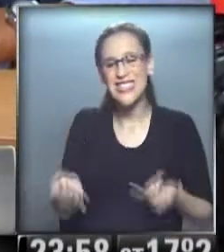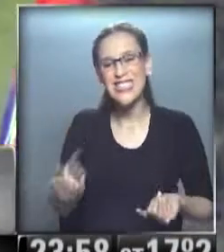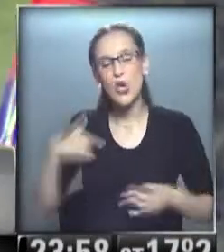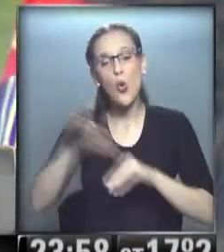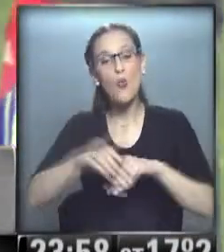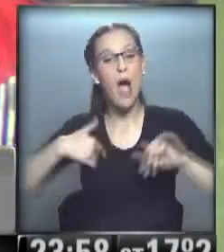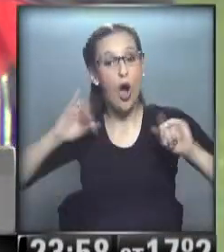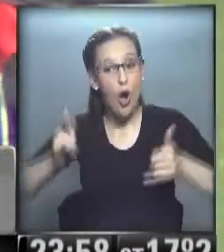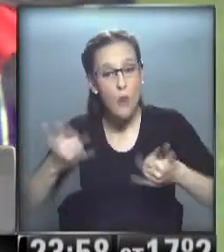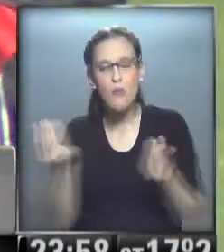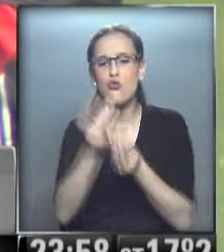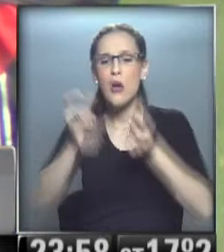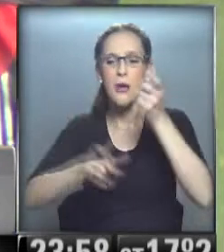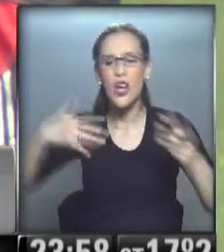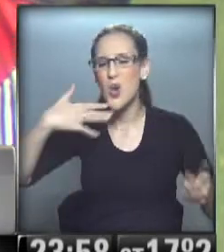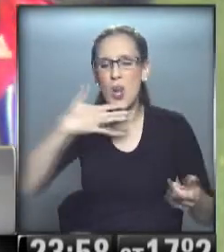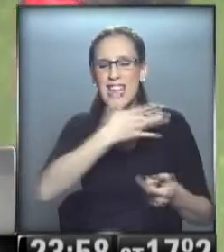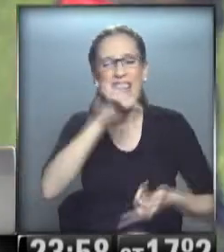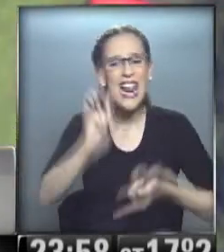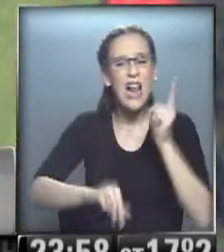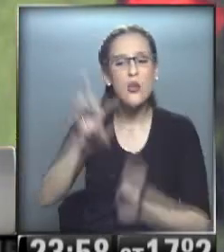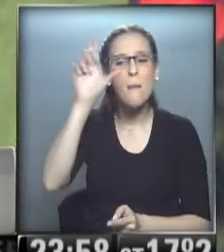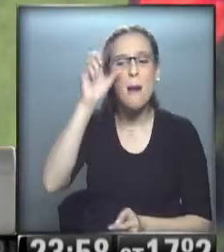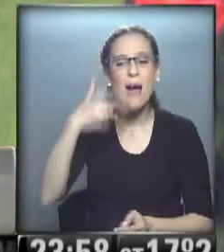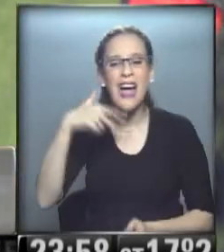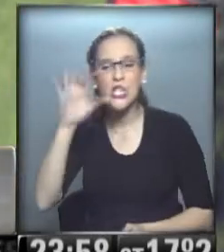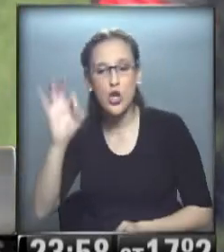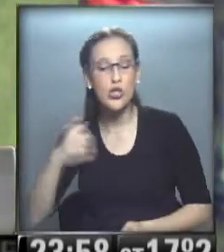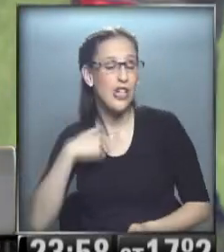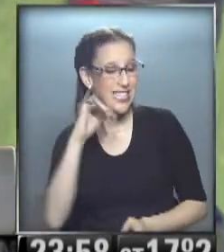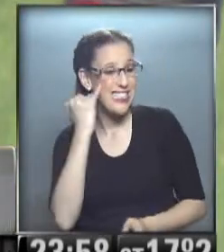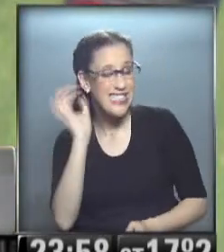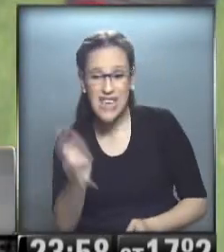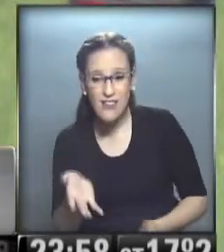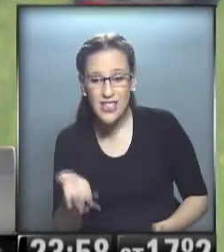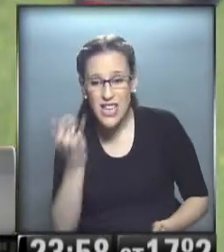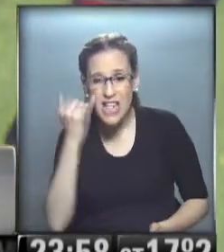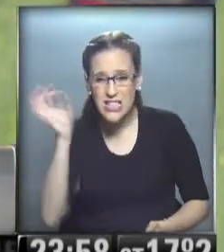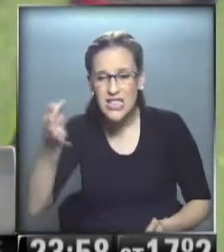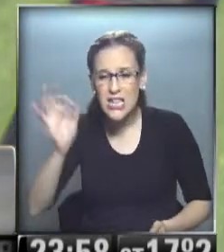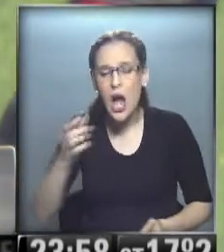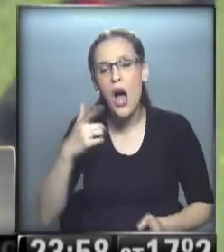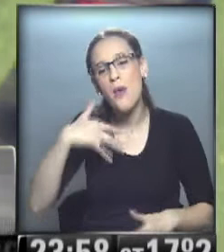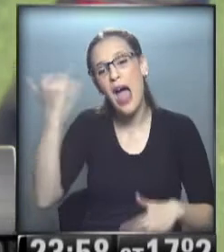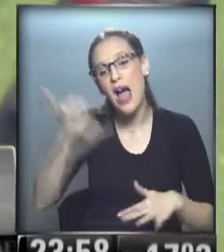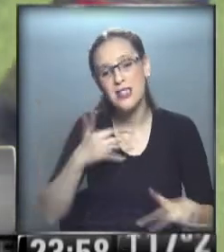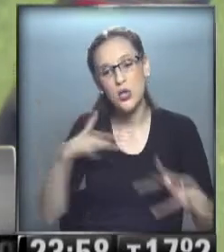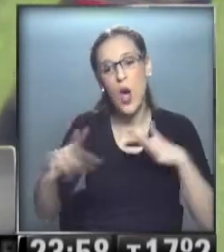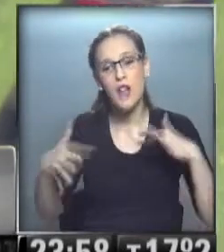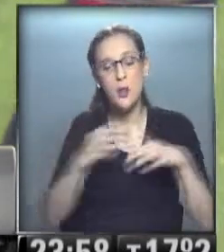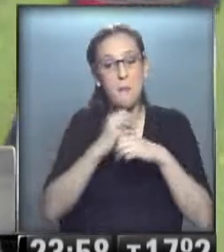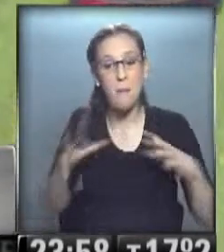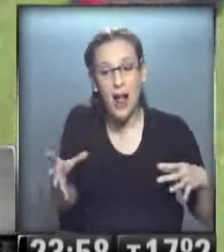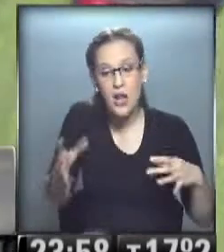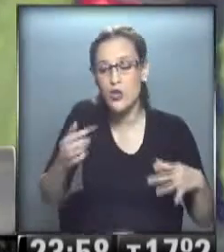hay mucho que no entiende la relación que tenemos nosotros. Yo sabía, y lo vuelvo a repetir, sabíamos muy en claro que las cosas cuando salgan mal, creo que lo